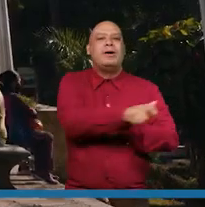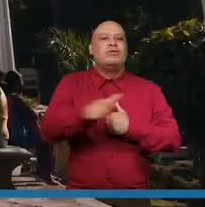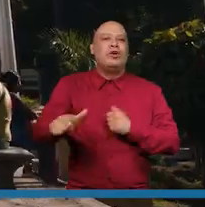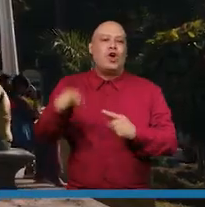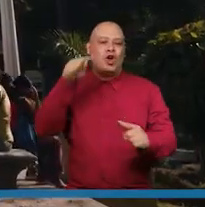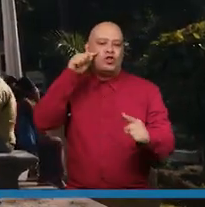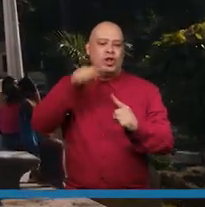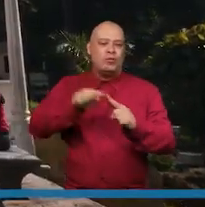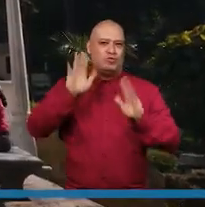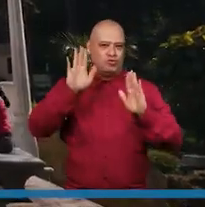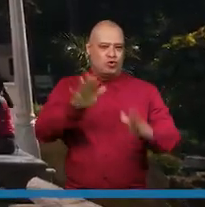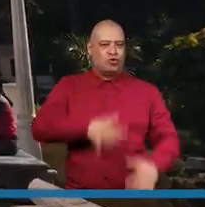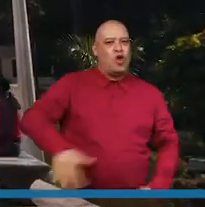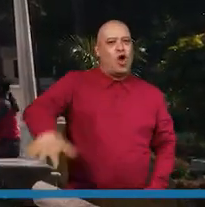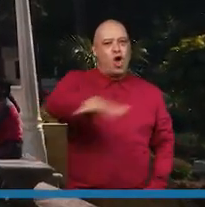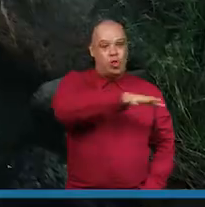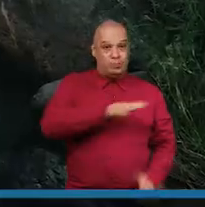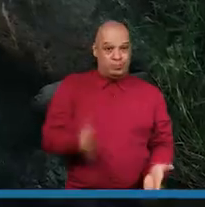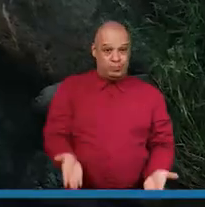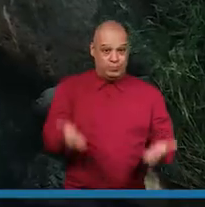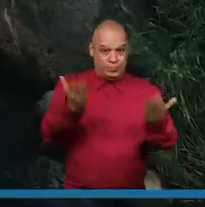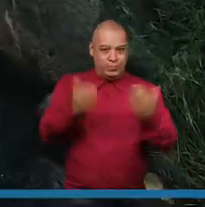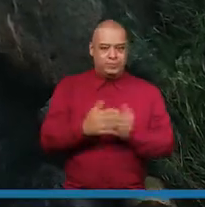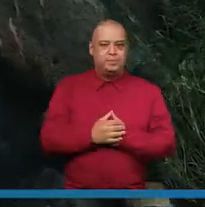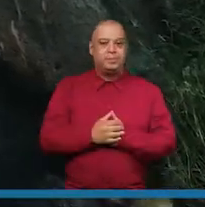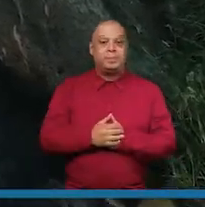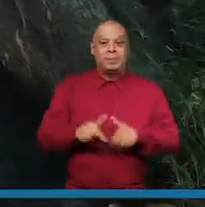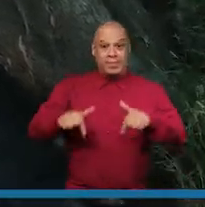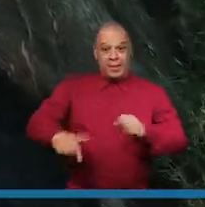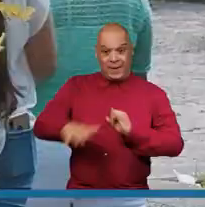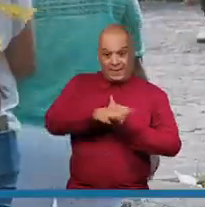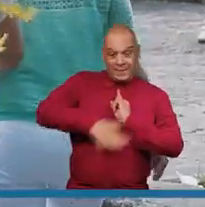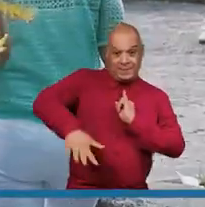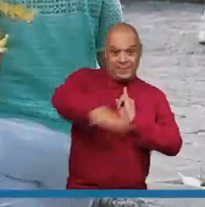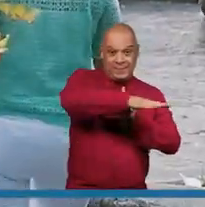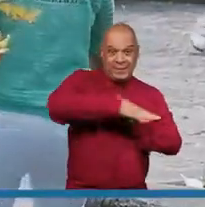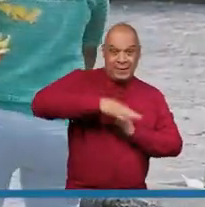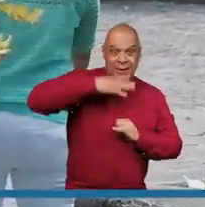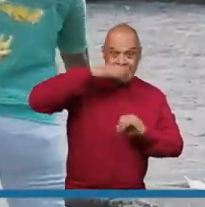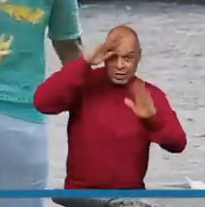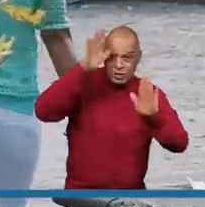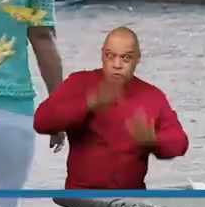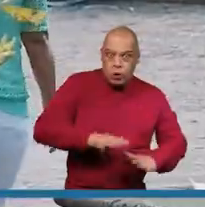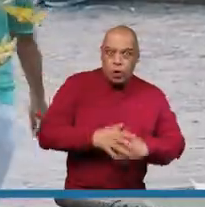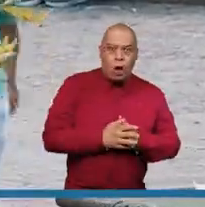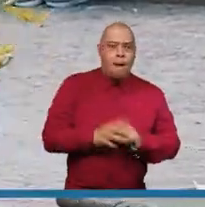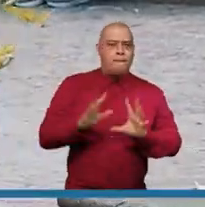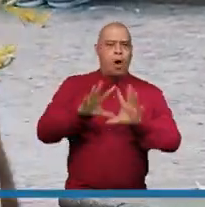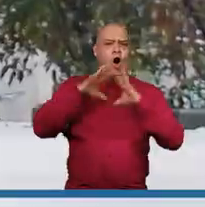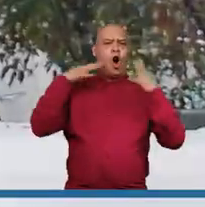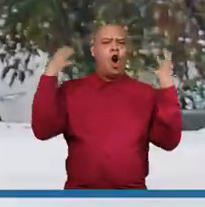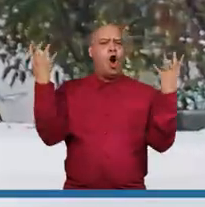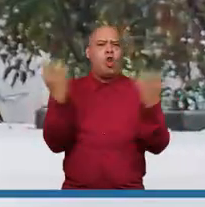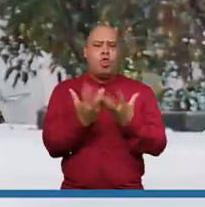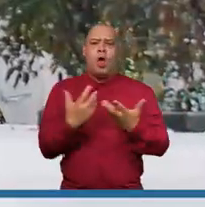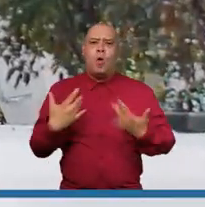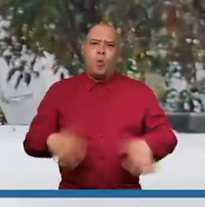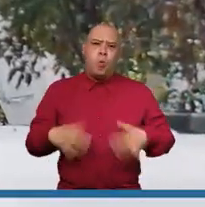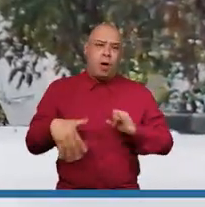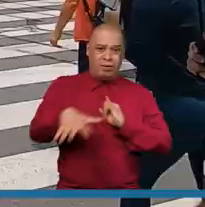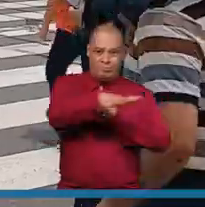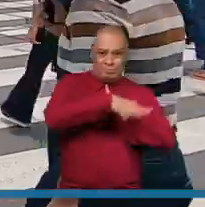ciudadanos. Y esto que sucede en el Valle de Aburrá es un ejemplo de lo que sucede en el mundo entero, en muchas